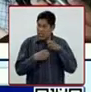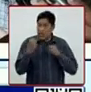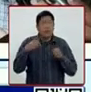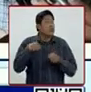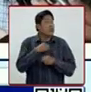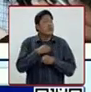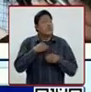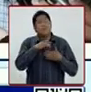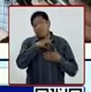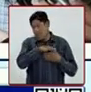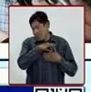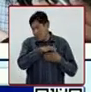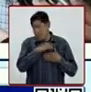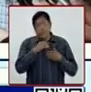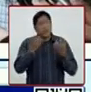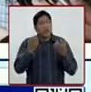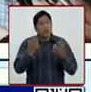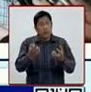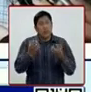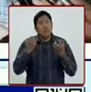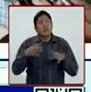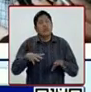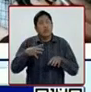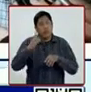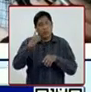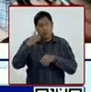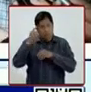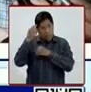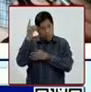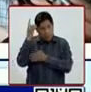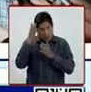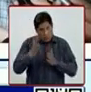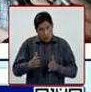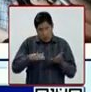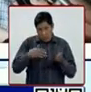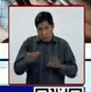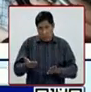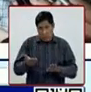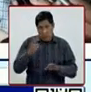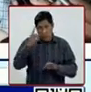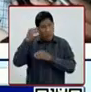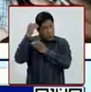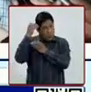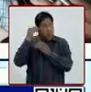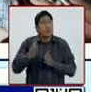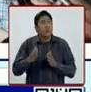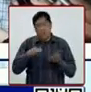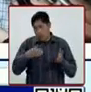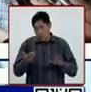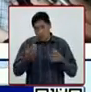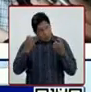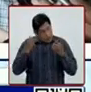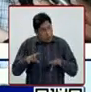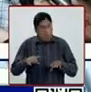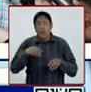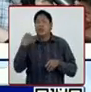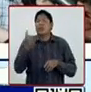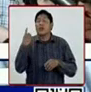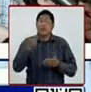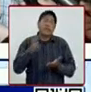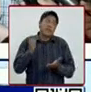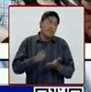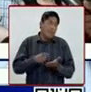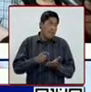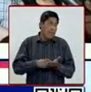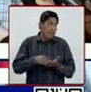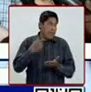más interesados nosotros no queremos un cruceño muerto nosotros no queremos un boliviano muerto Nosotros siempre hemos exigido de que